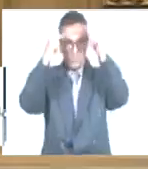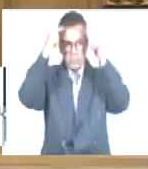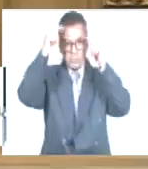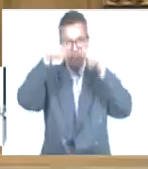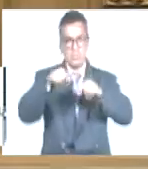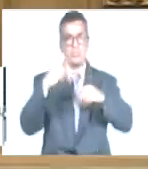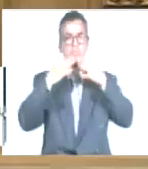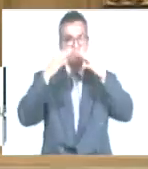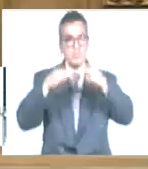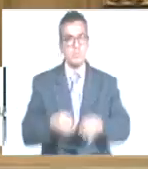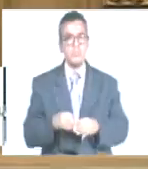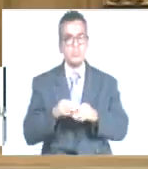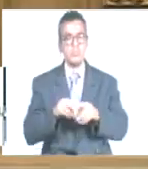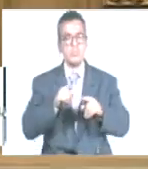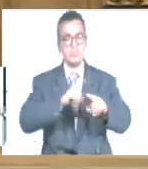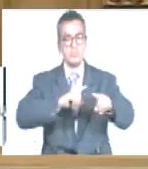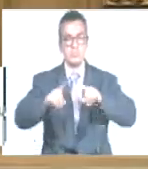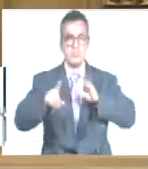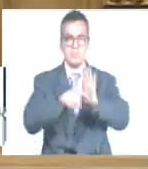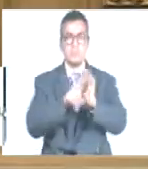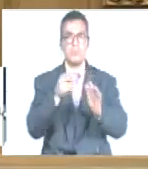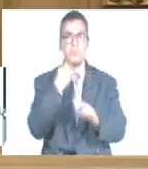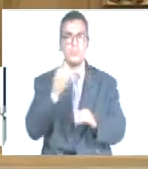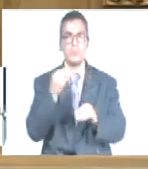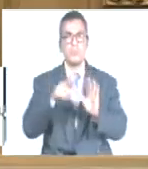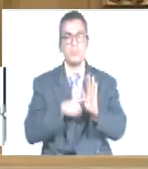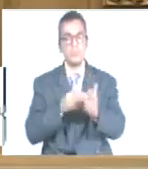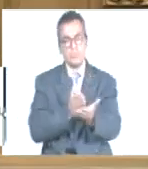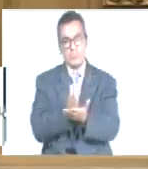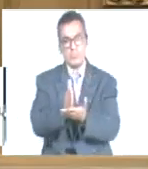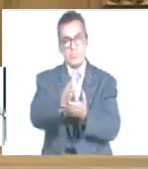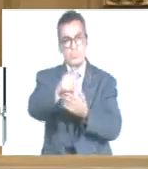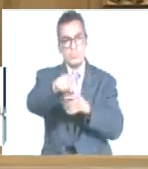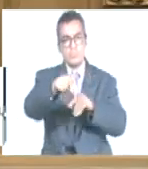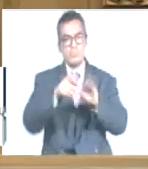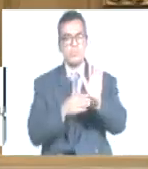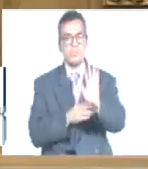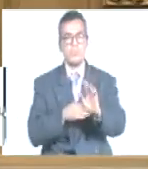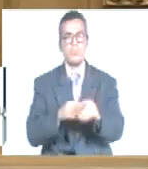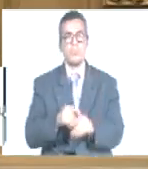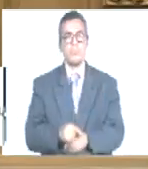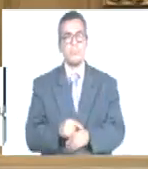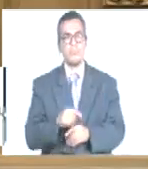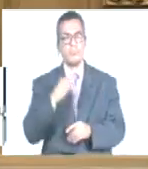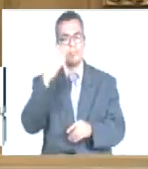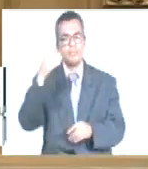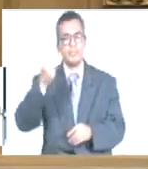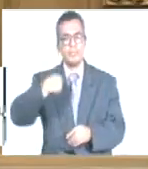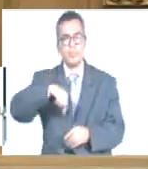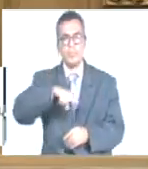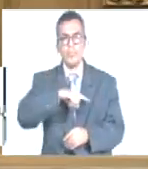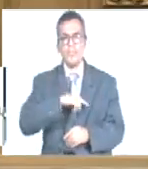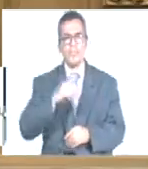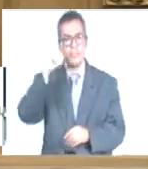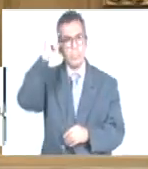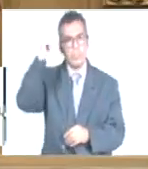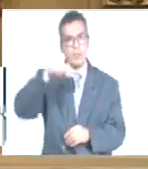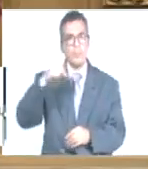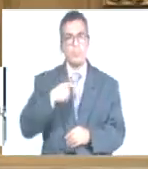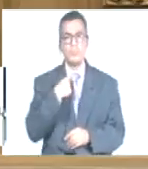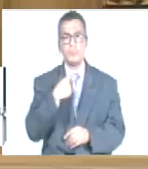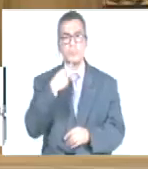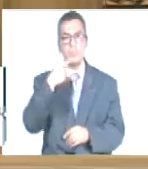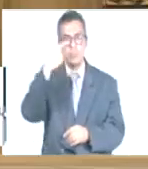Chávez, un verdadero legislador, un muchacho que mostró el camino a seguir y que nos sigue inspirando. Entonces hoy